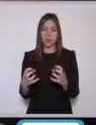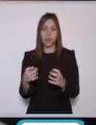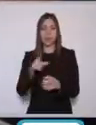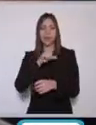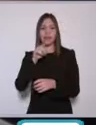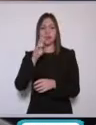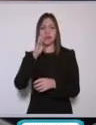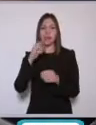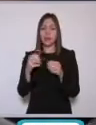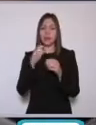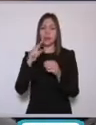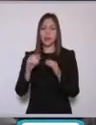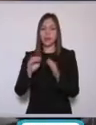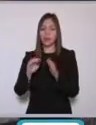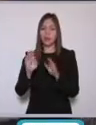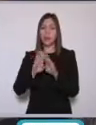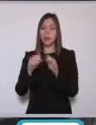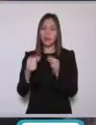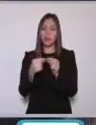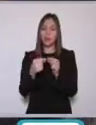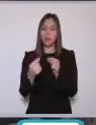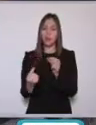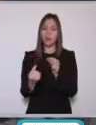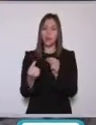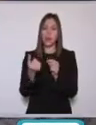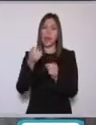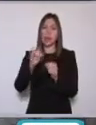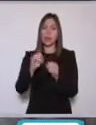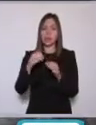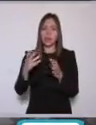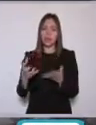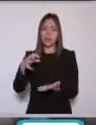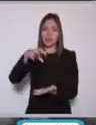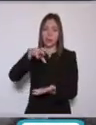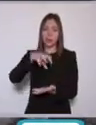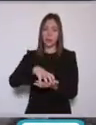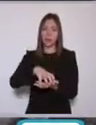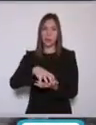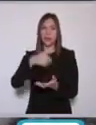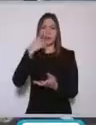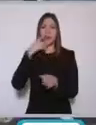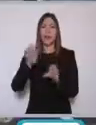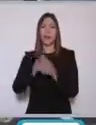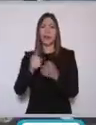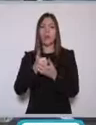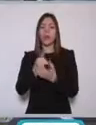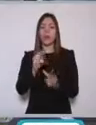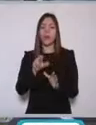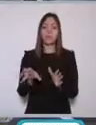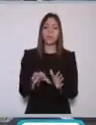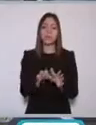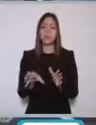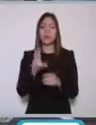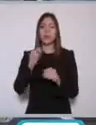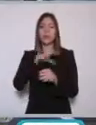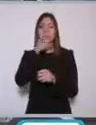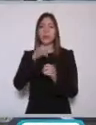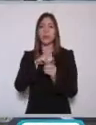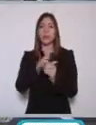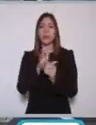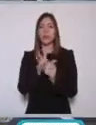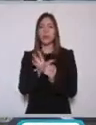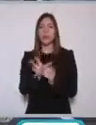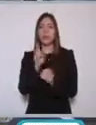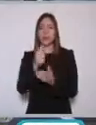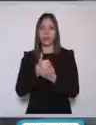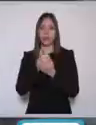hacer? Va a ser dejar el rabito en la parte de arriba, ¿ok? Ajá. Esto va a ser para que se sostenga. Ah, para que no se deshaga toda la cebolla Exactamente. en el